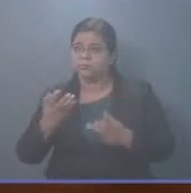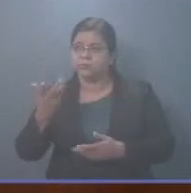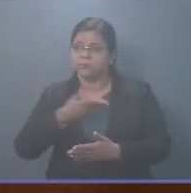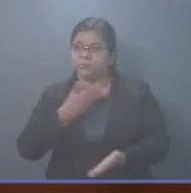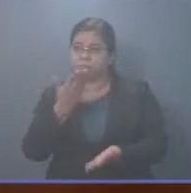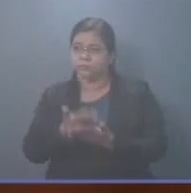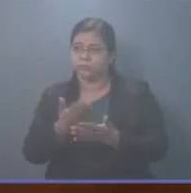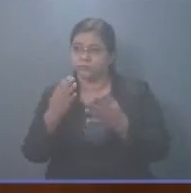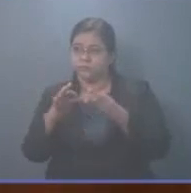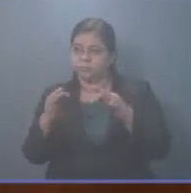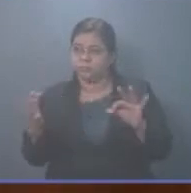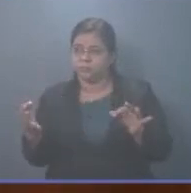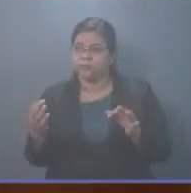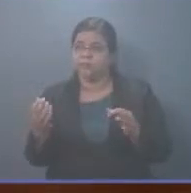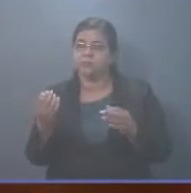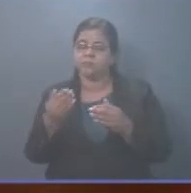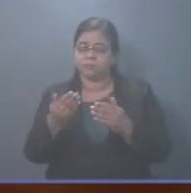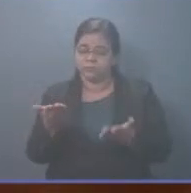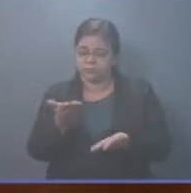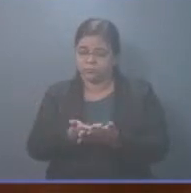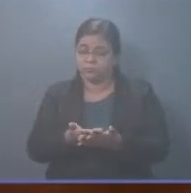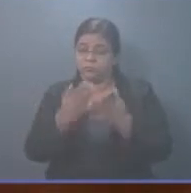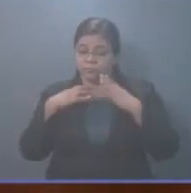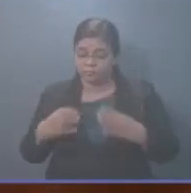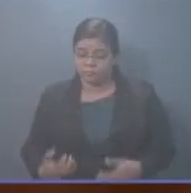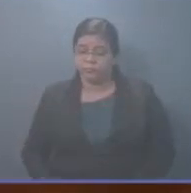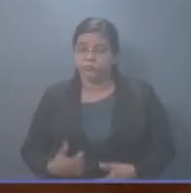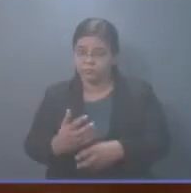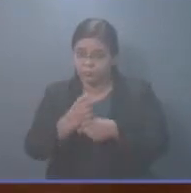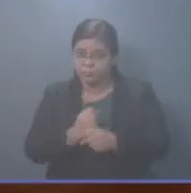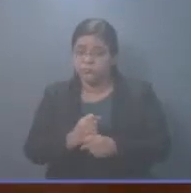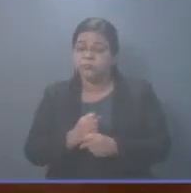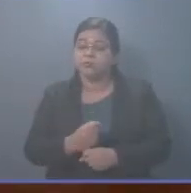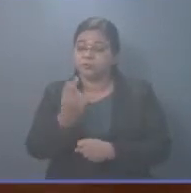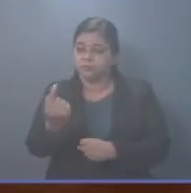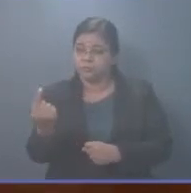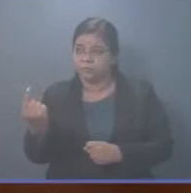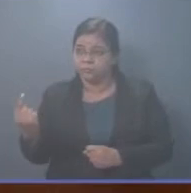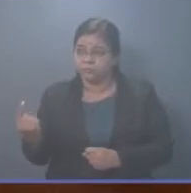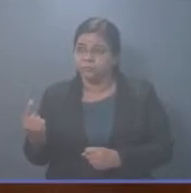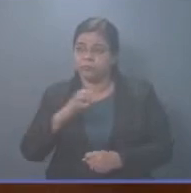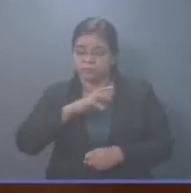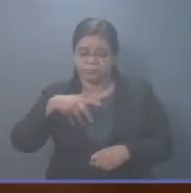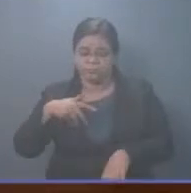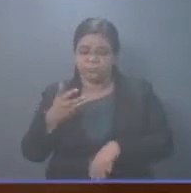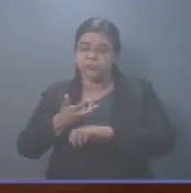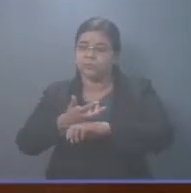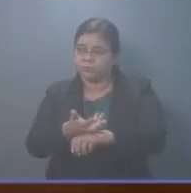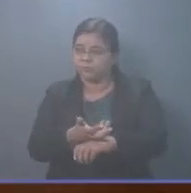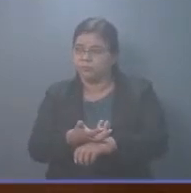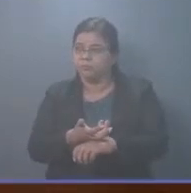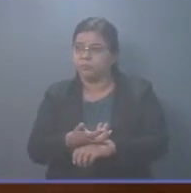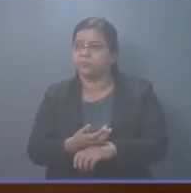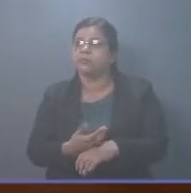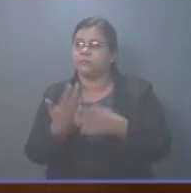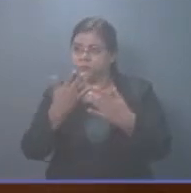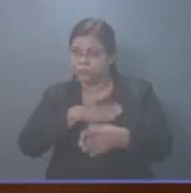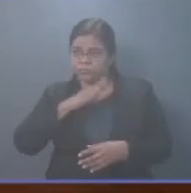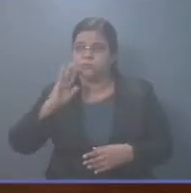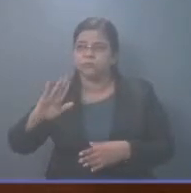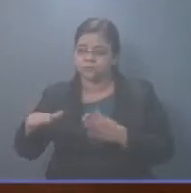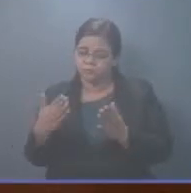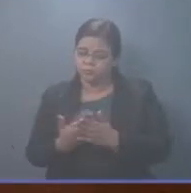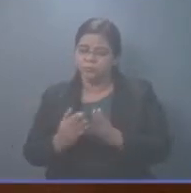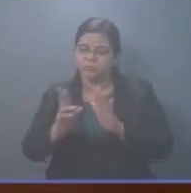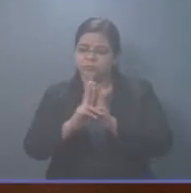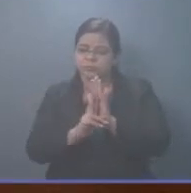siguiente redacción: el Estado garantizará que los concesionarios del transporte colectivo de pasajeros cumplan con las condiciones